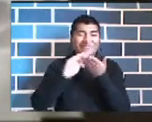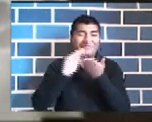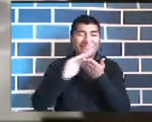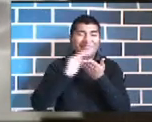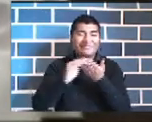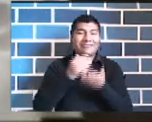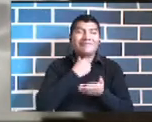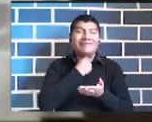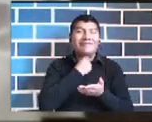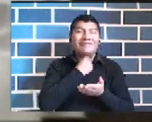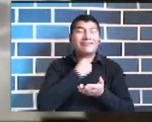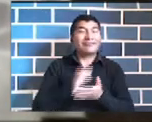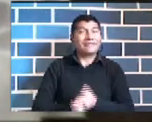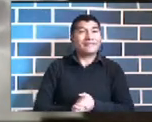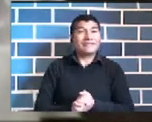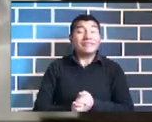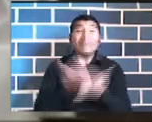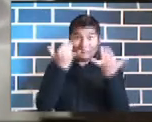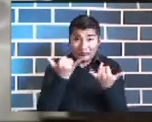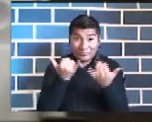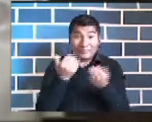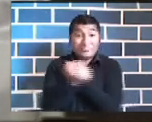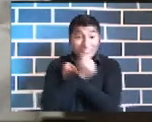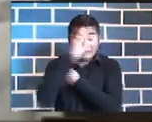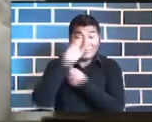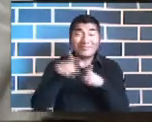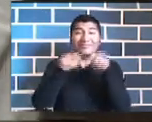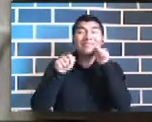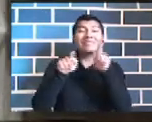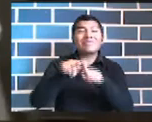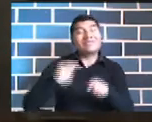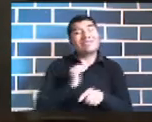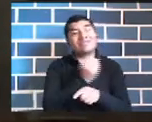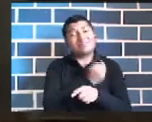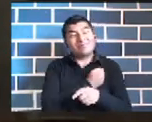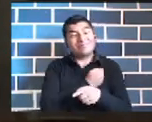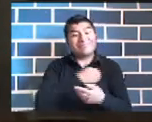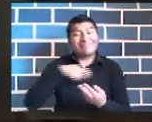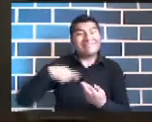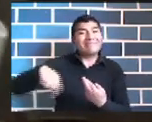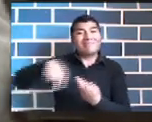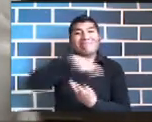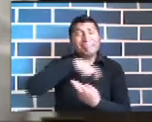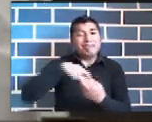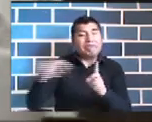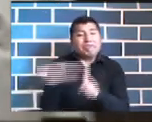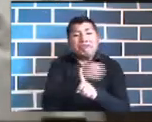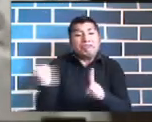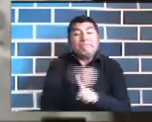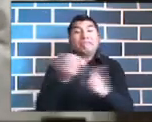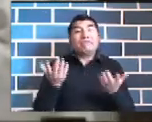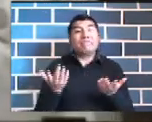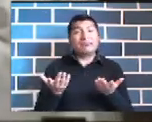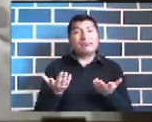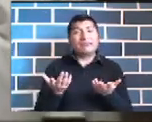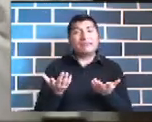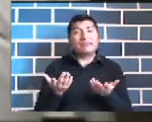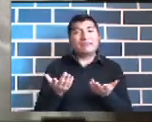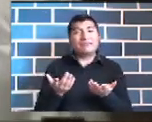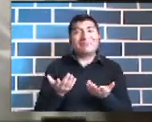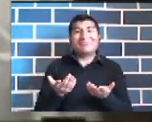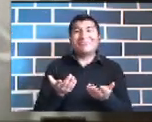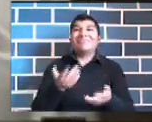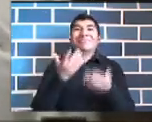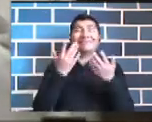Perdón. Ahora, queridos hermanos, si nuestras relaciones ya están violentadas, si ya nos